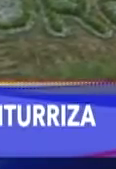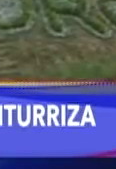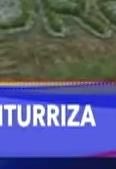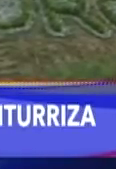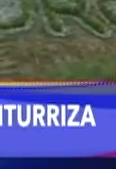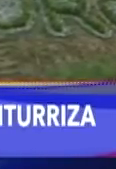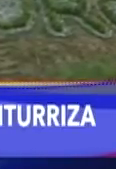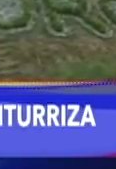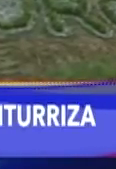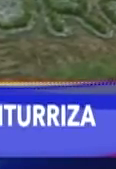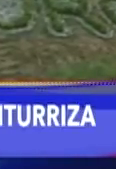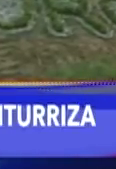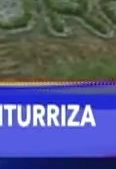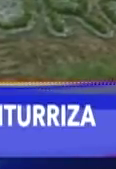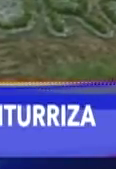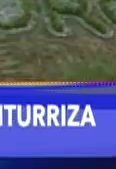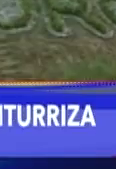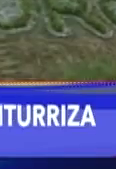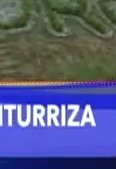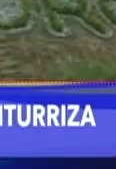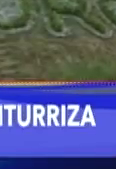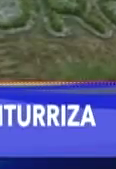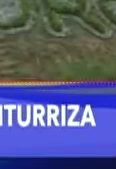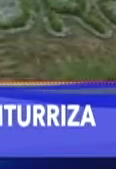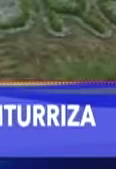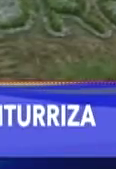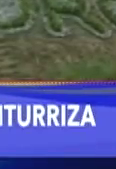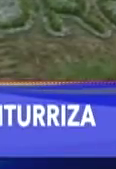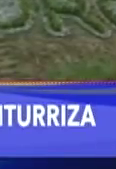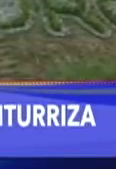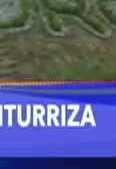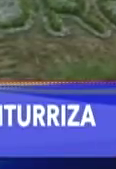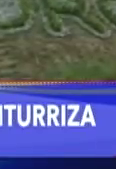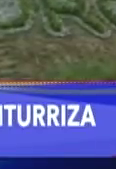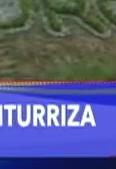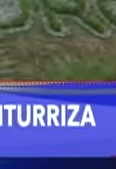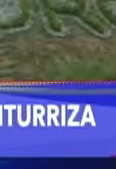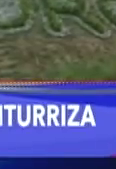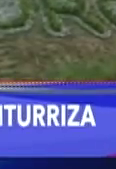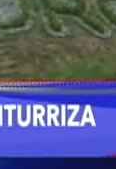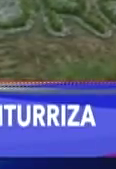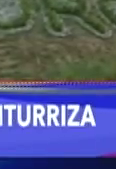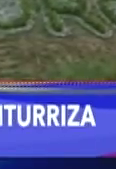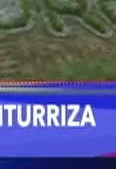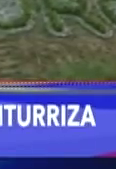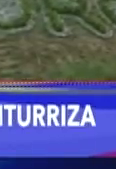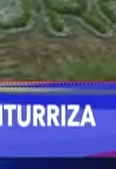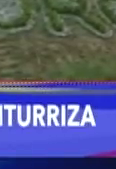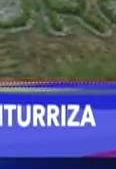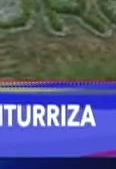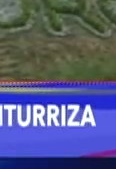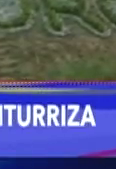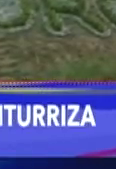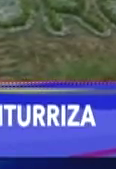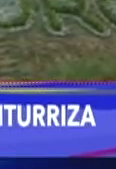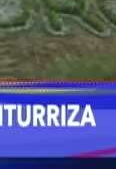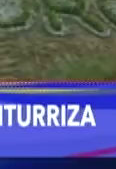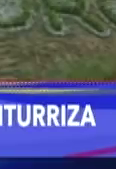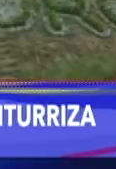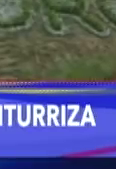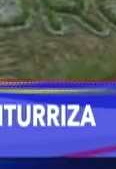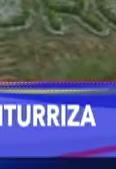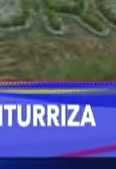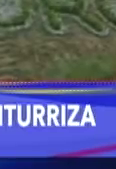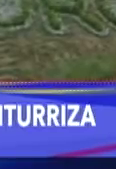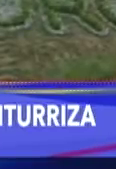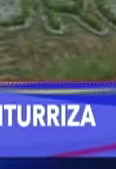socialistas, en las grandes misiones, atendiendo al pueblo, protegiendo al pueblo, poniendo a nuestra Venezuela bella.